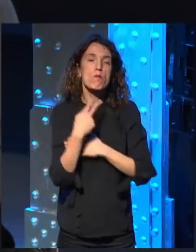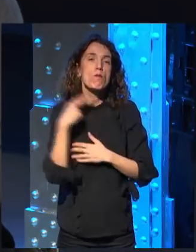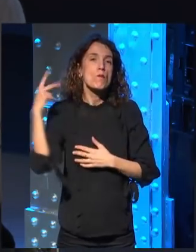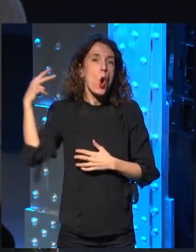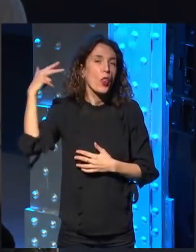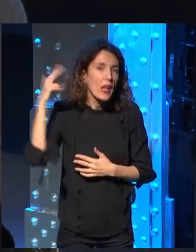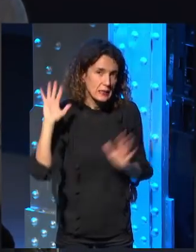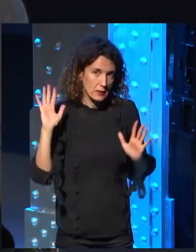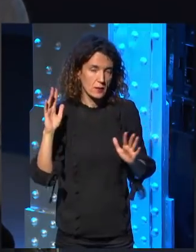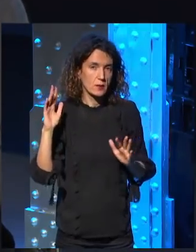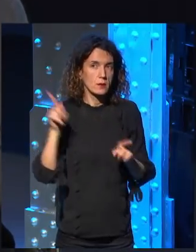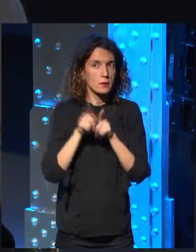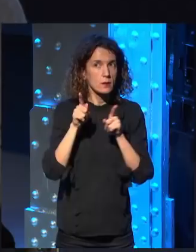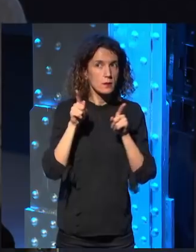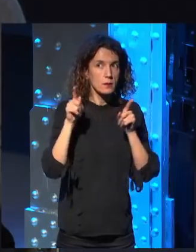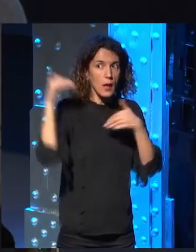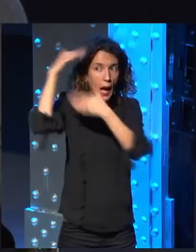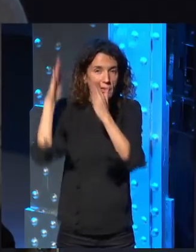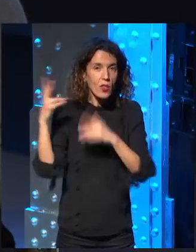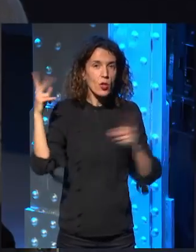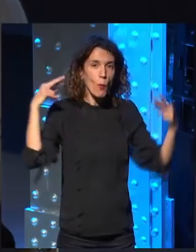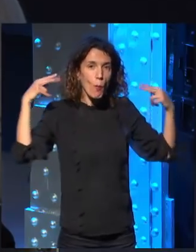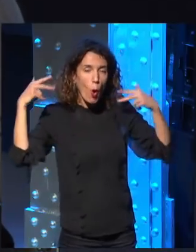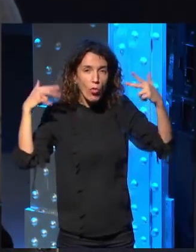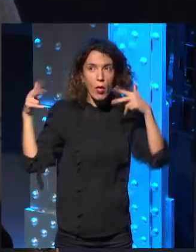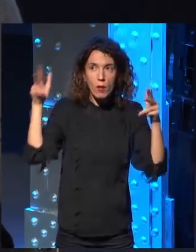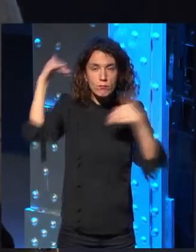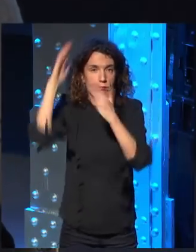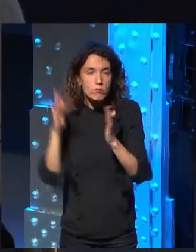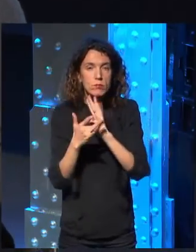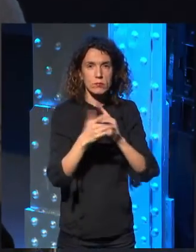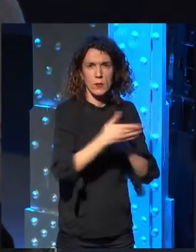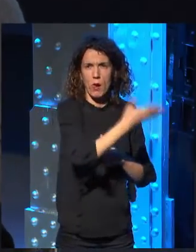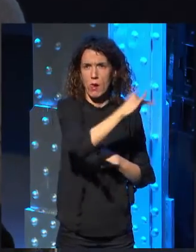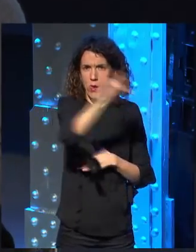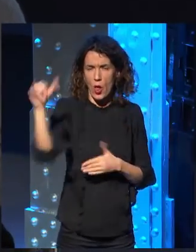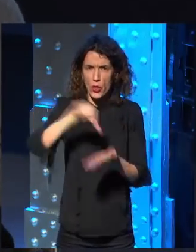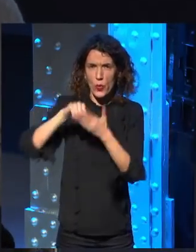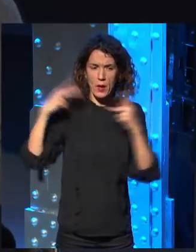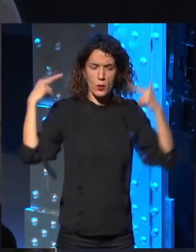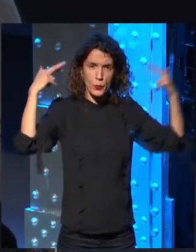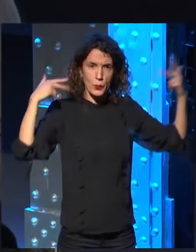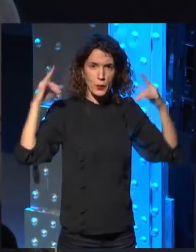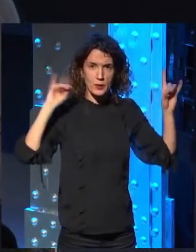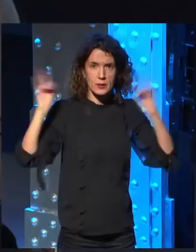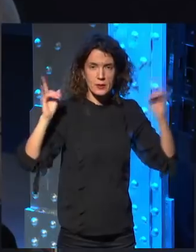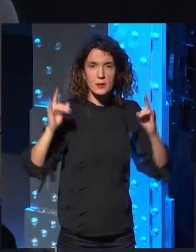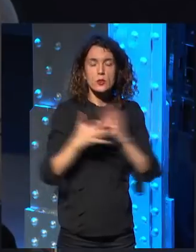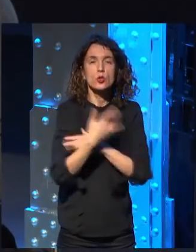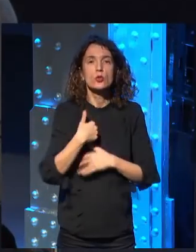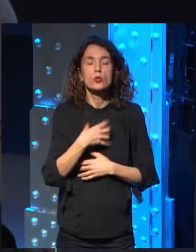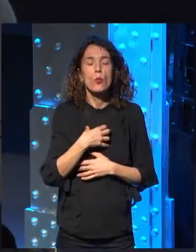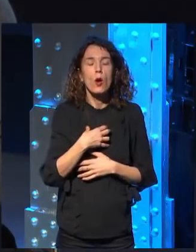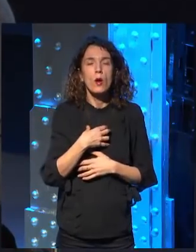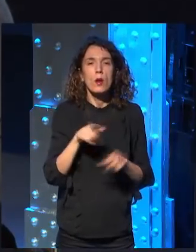¿no? Empiezas a prestar atención a la multiplicidad de las voces que hay por todas partes en la ciudad, ¿no? A mí lo que me pasó es que no podía